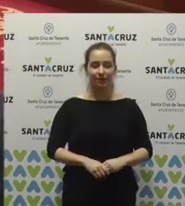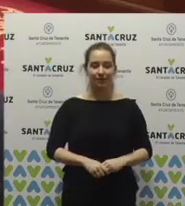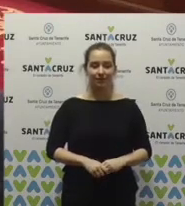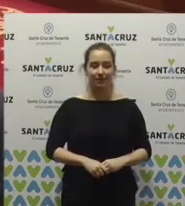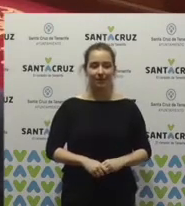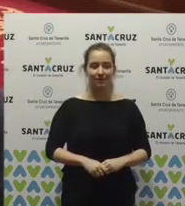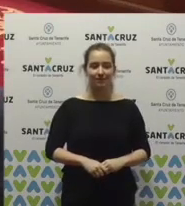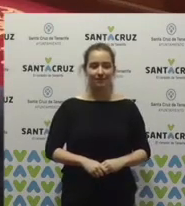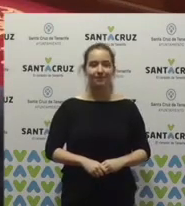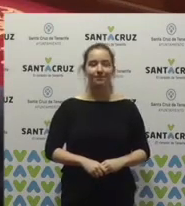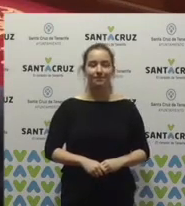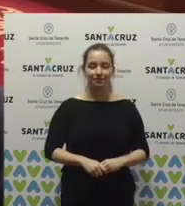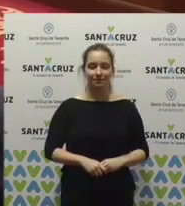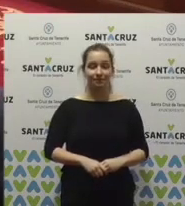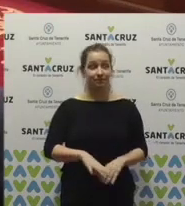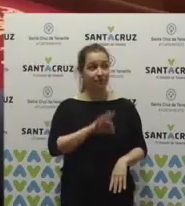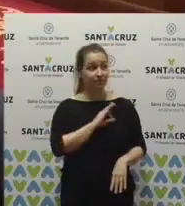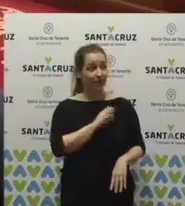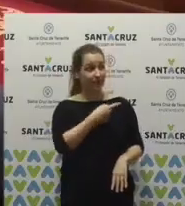dong guilléron